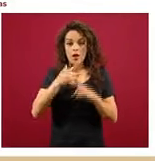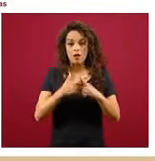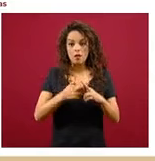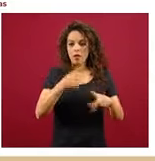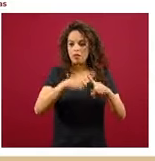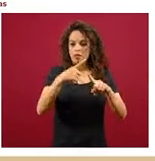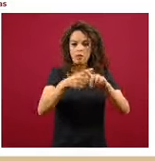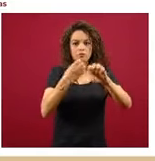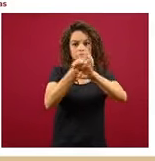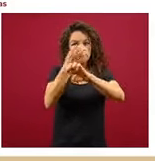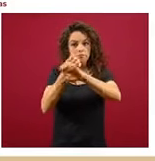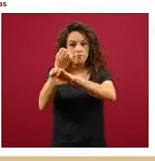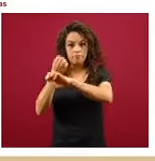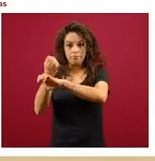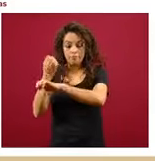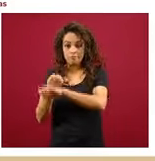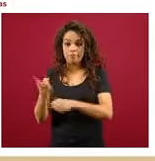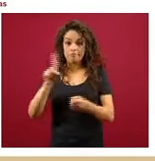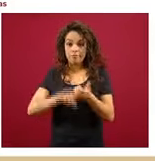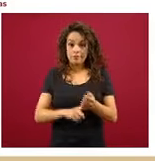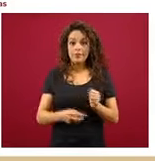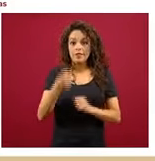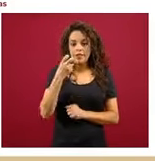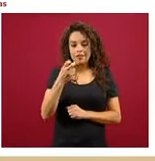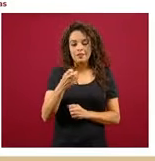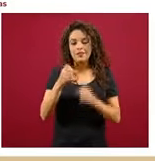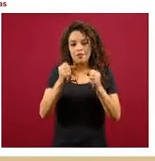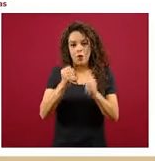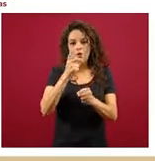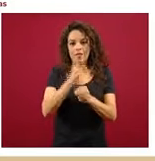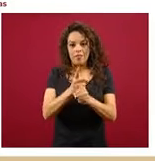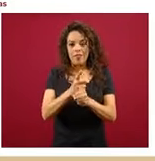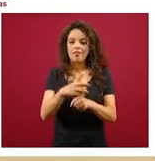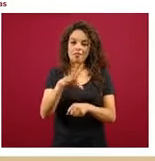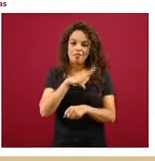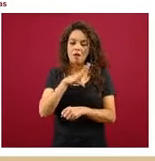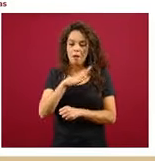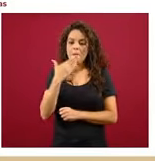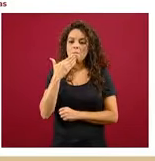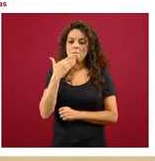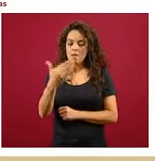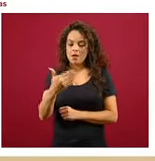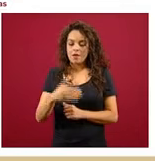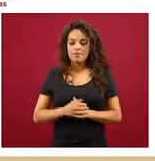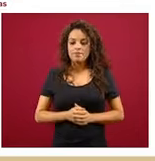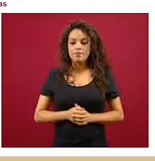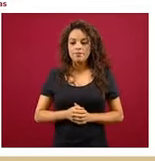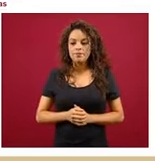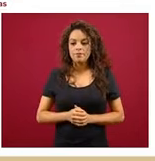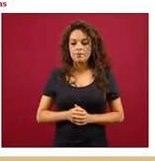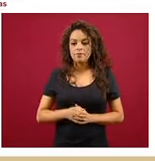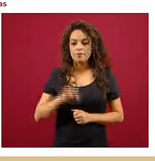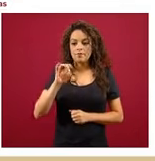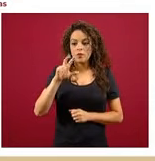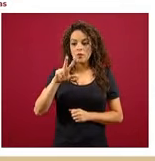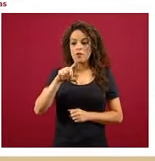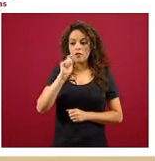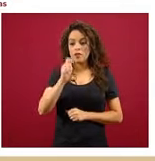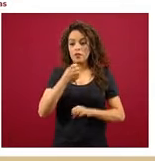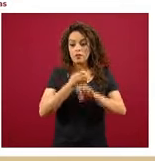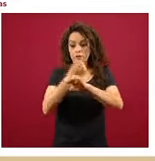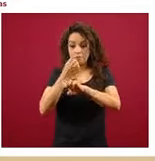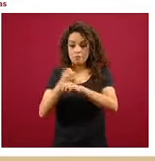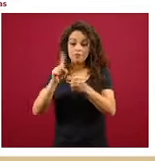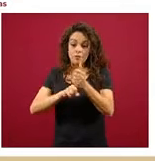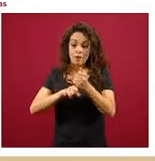está por encima de ese margen de seguridad. De hecho, 28 entidades federativas, es decir, la gran mayoría,